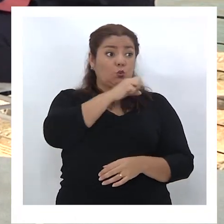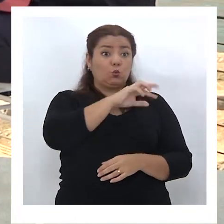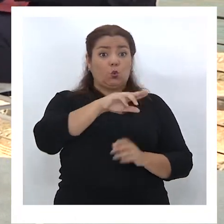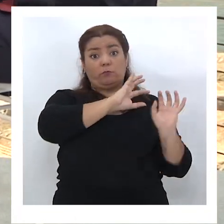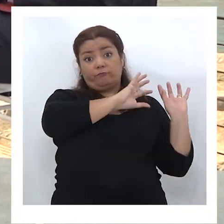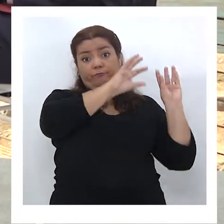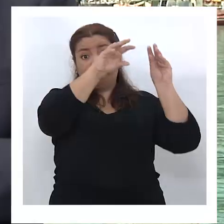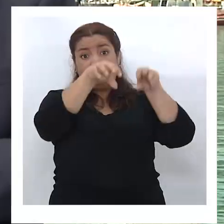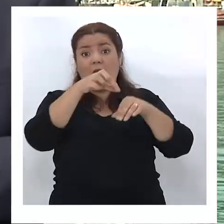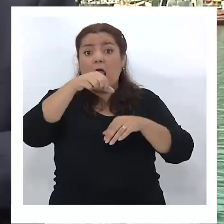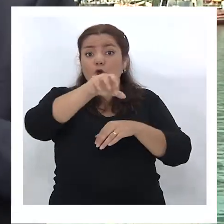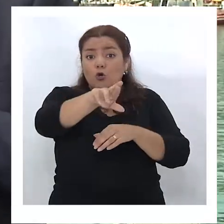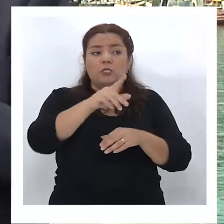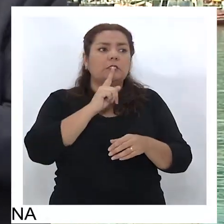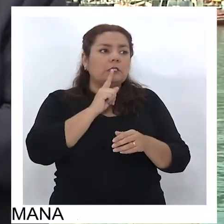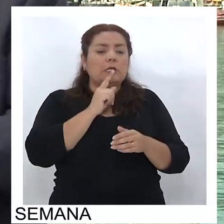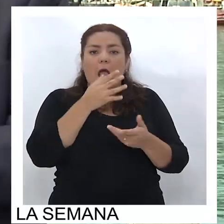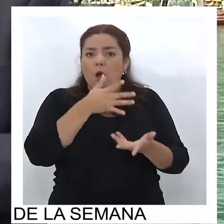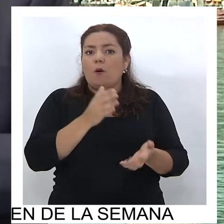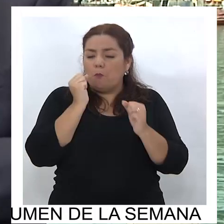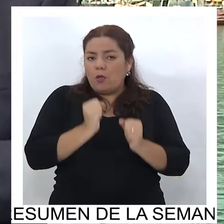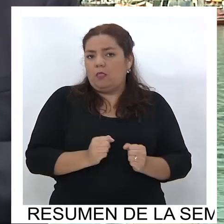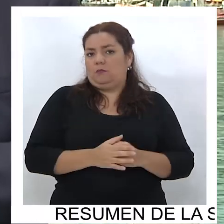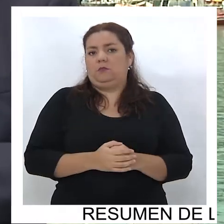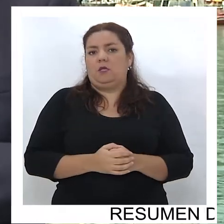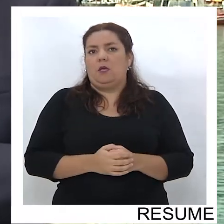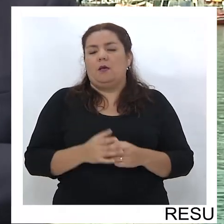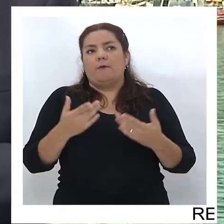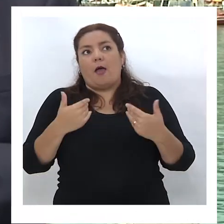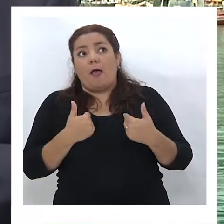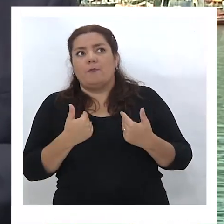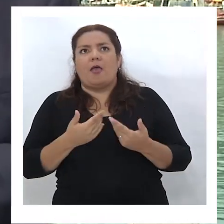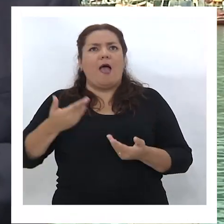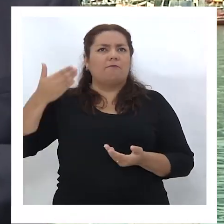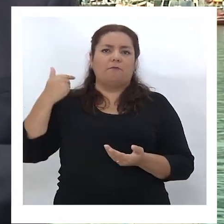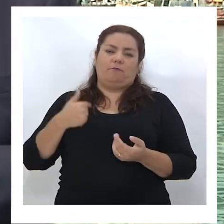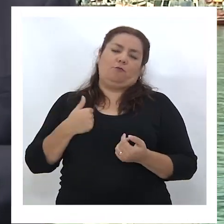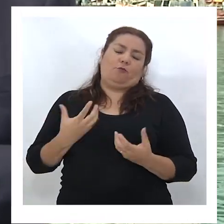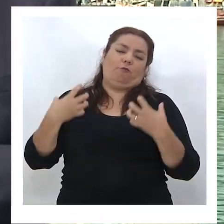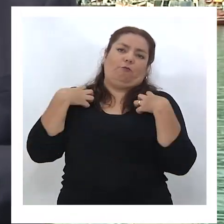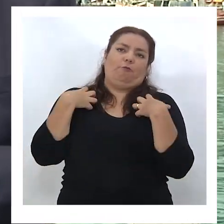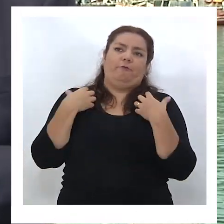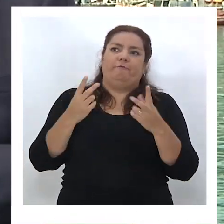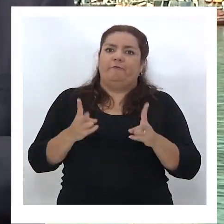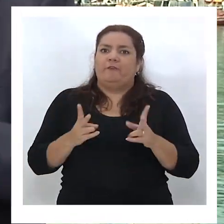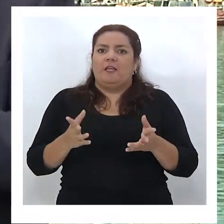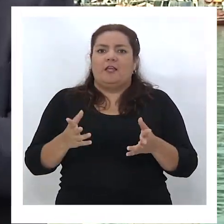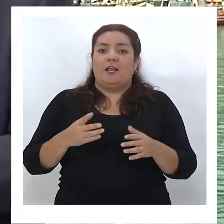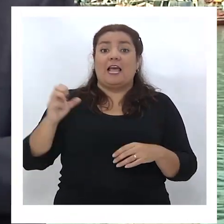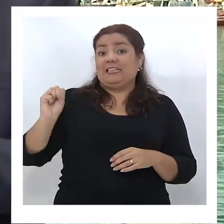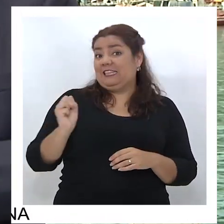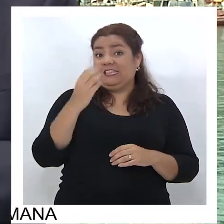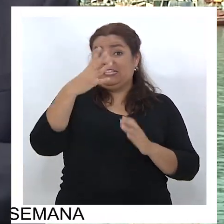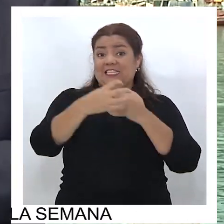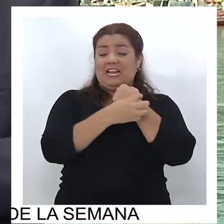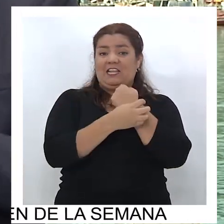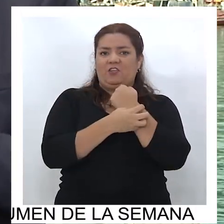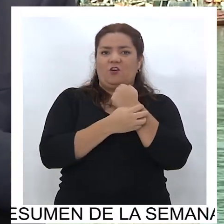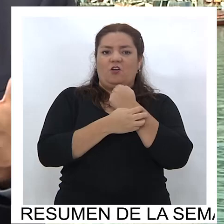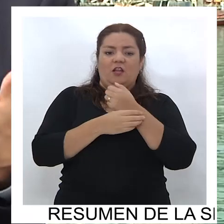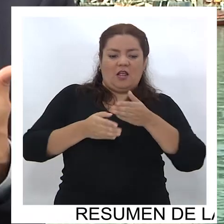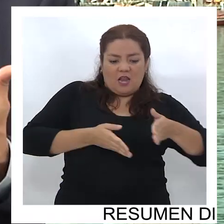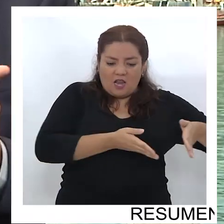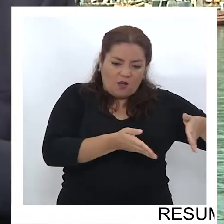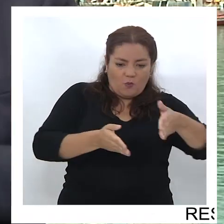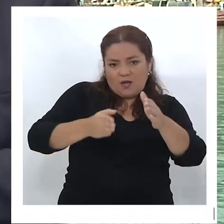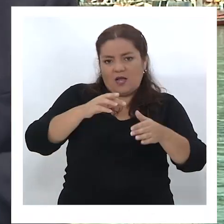Pero claro, las regiones del norte, a mí me tocó vivir, fui parlamentario alguna vez, en la tercera región, la crisis de la cuenca del río Copiapó, donde